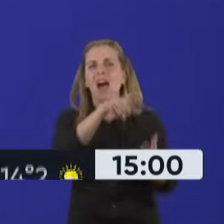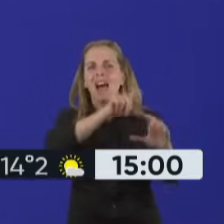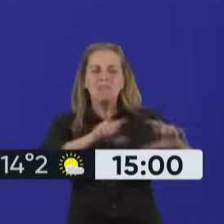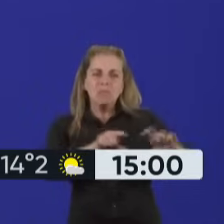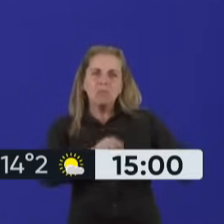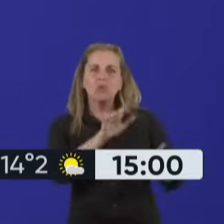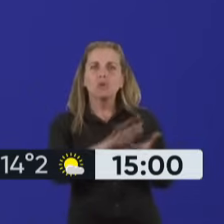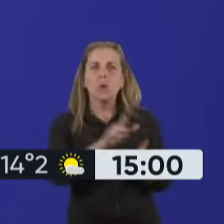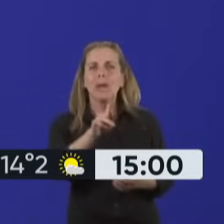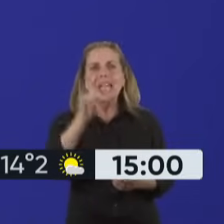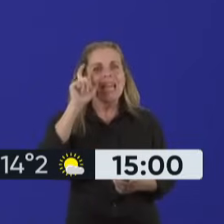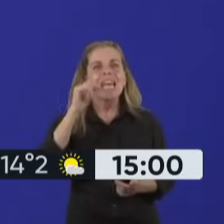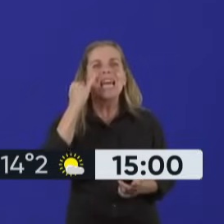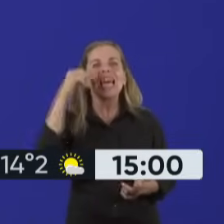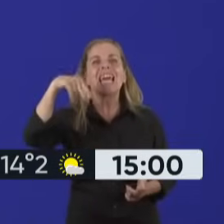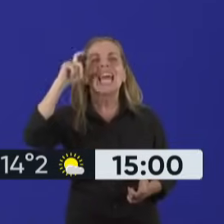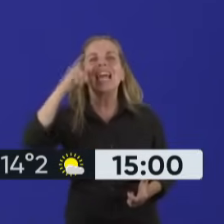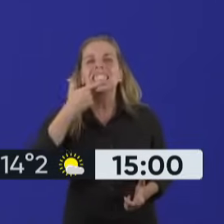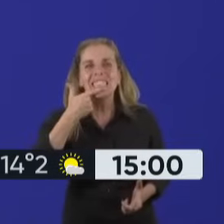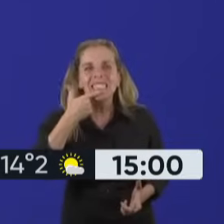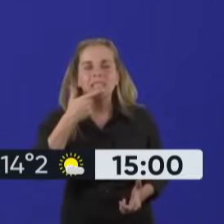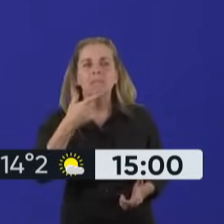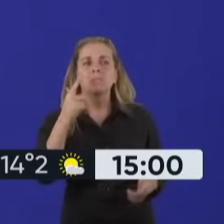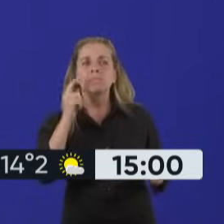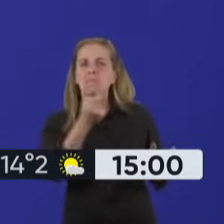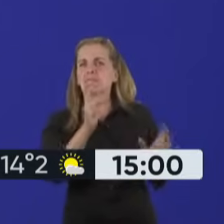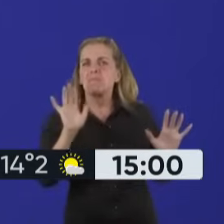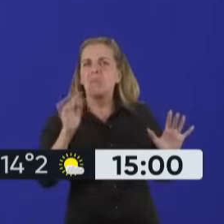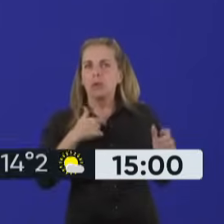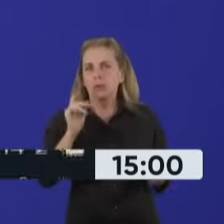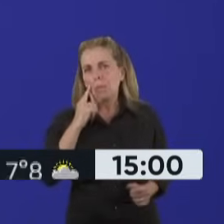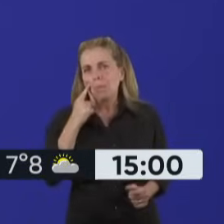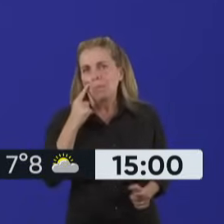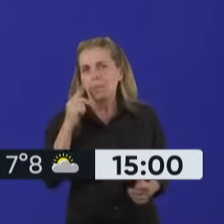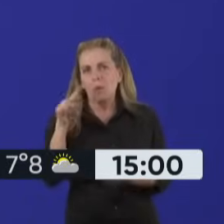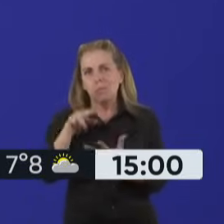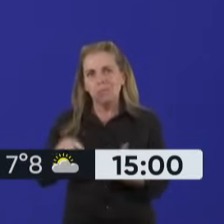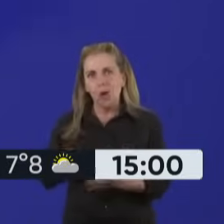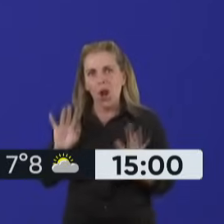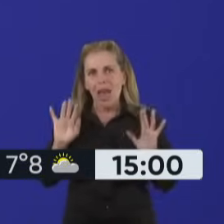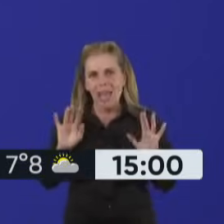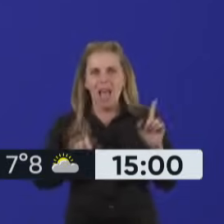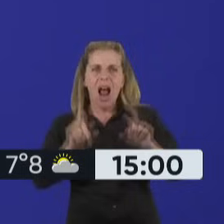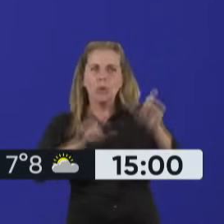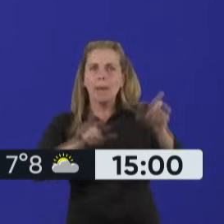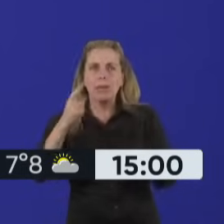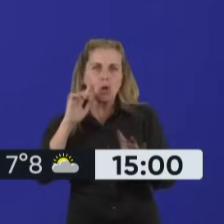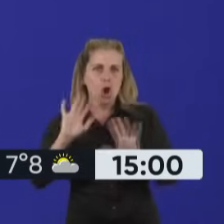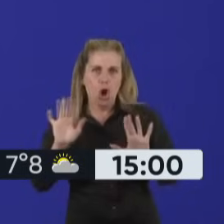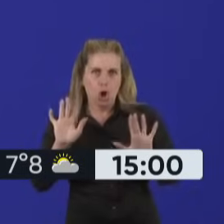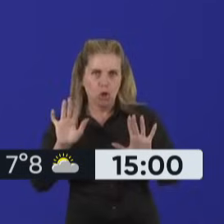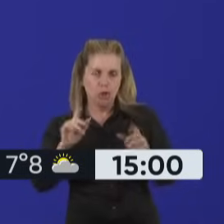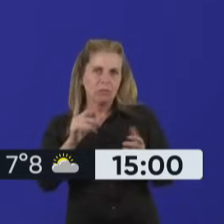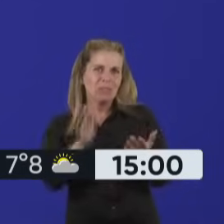digamos que muy poco conocido. Yo sí tuve la suerte de leerlo. Les aviso que las obras completas de Keynes